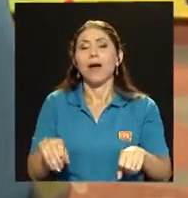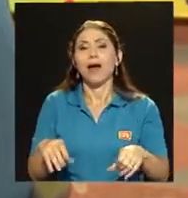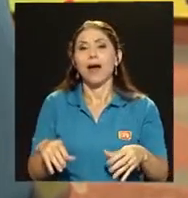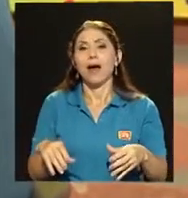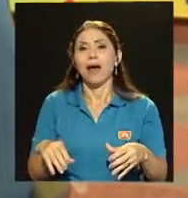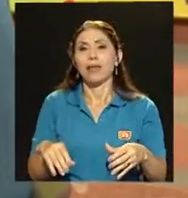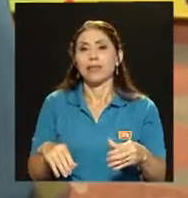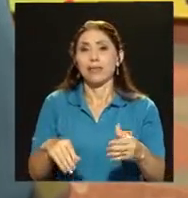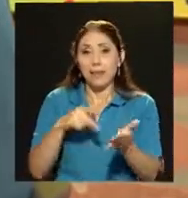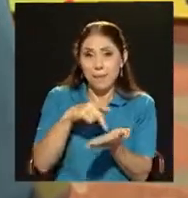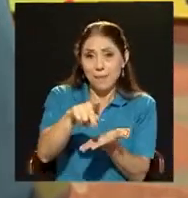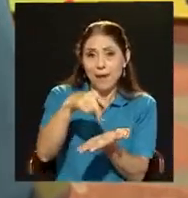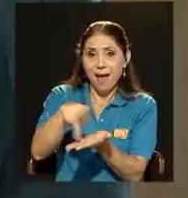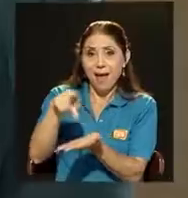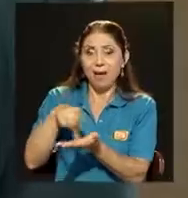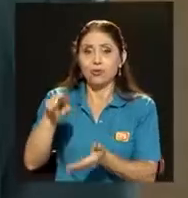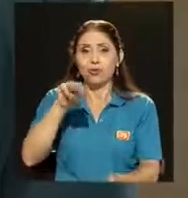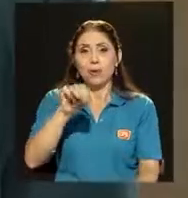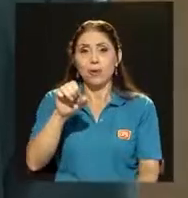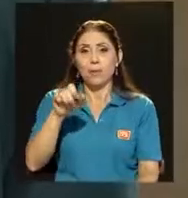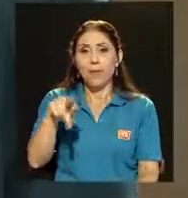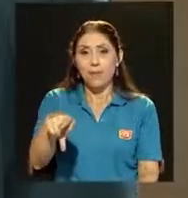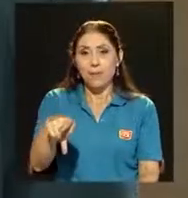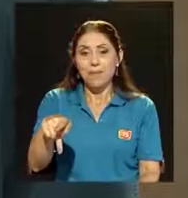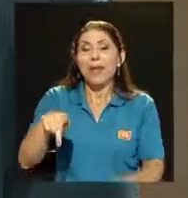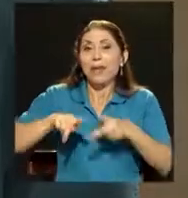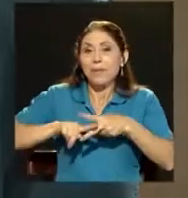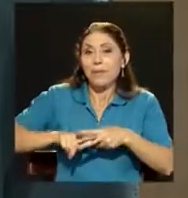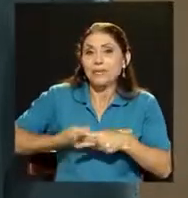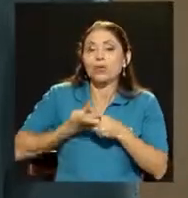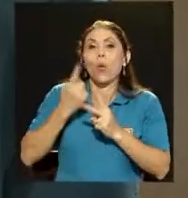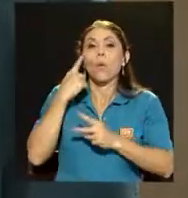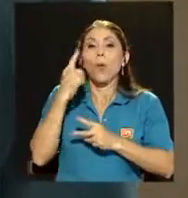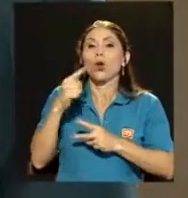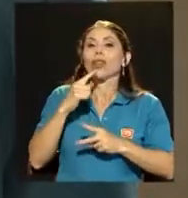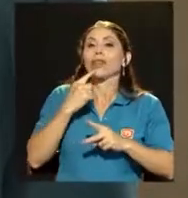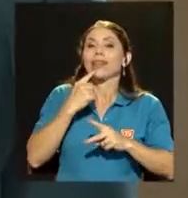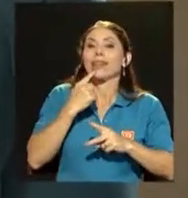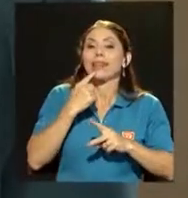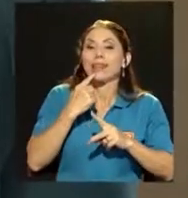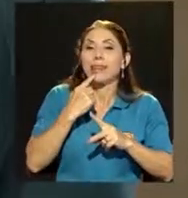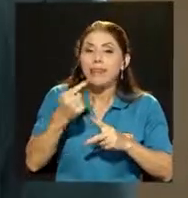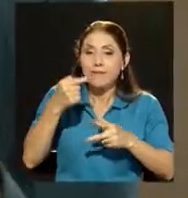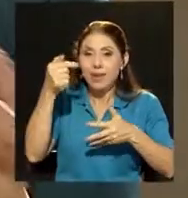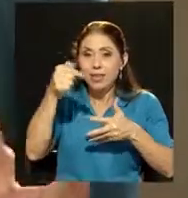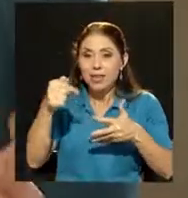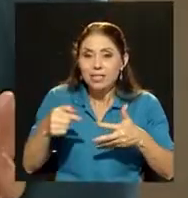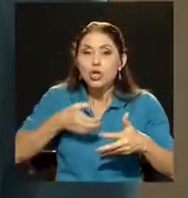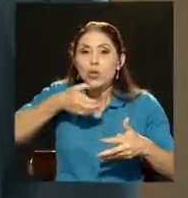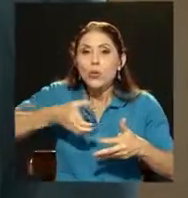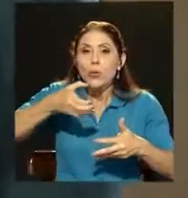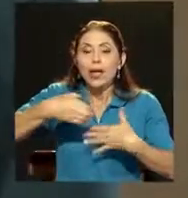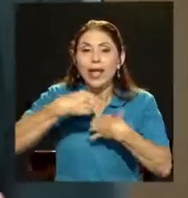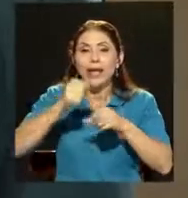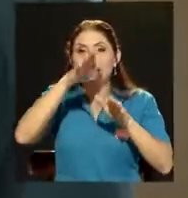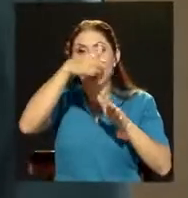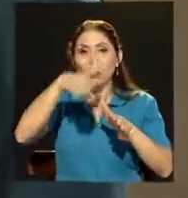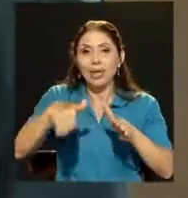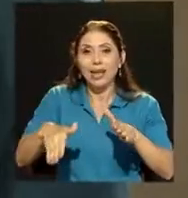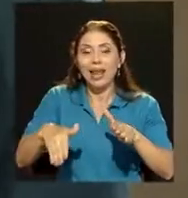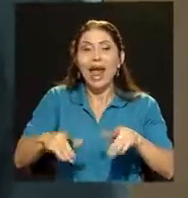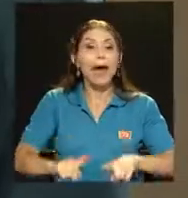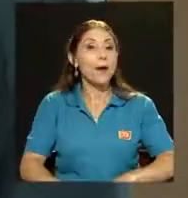de planillas que tiene MEP se originó en estas observaciones de la Contraloría. Sin embargo, dada la descentralización de